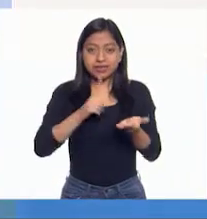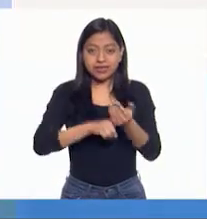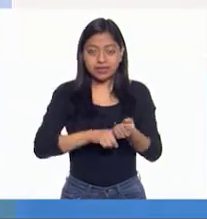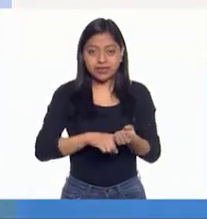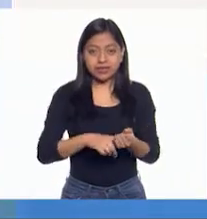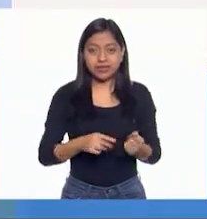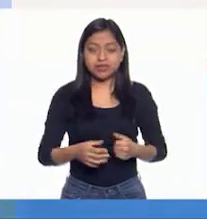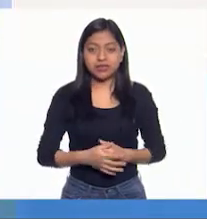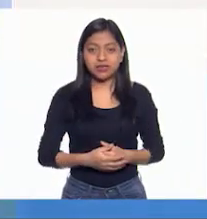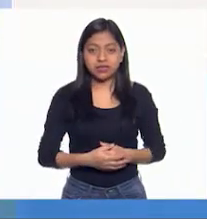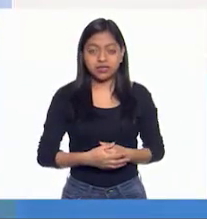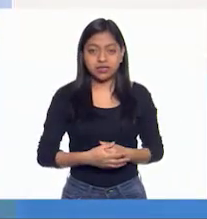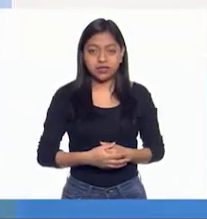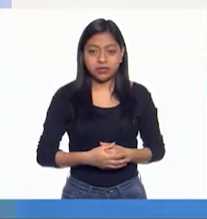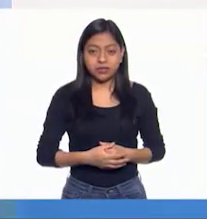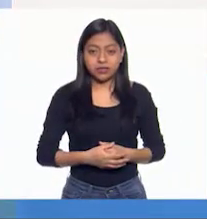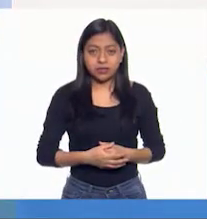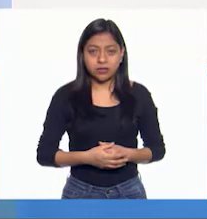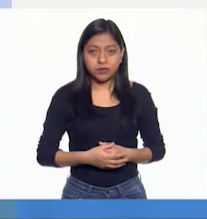tenemos